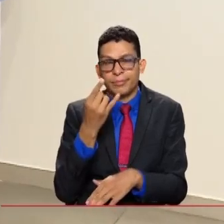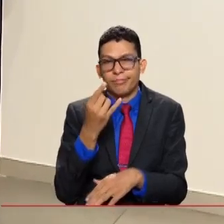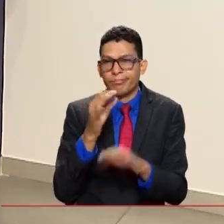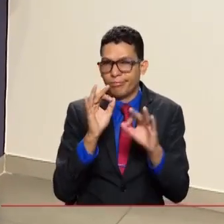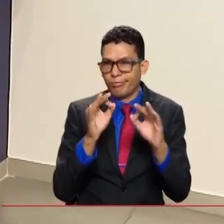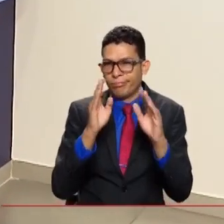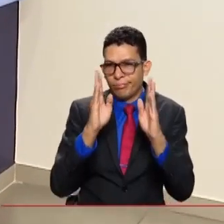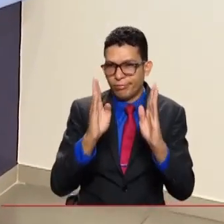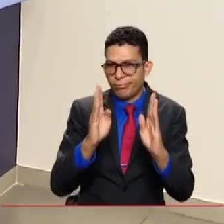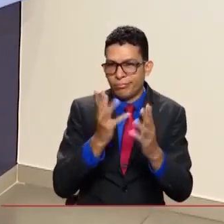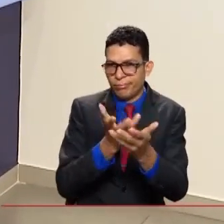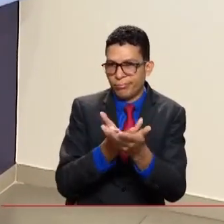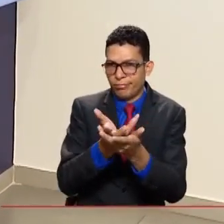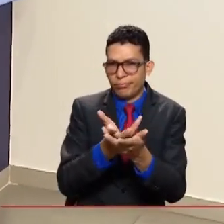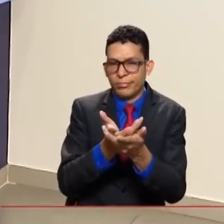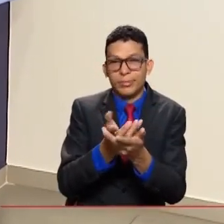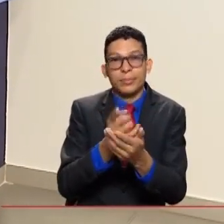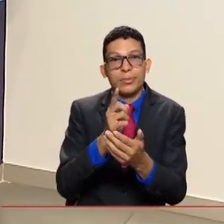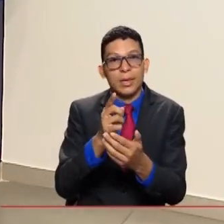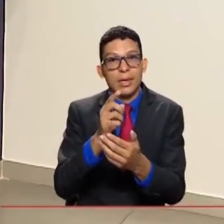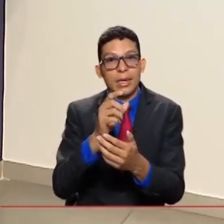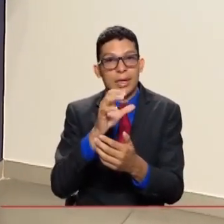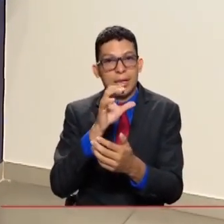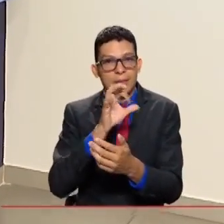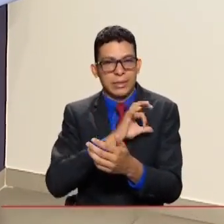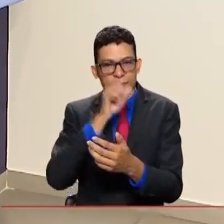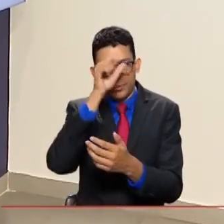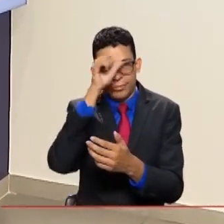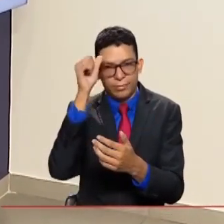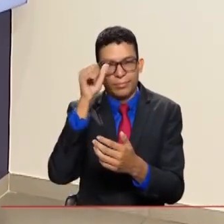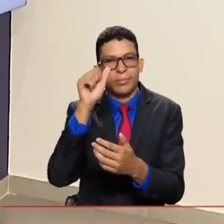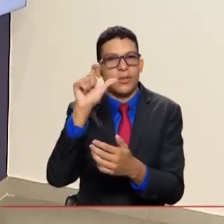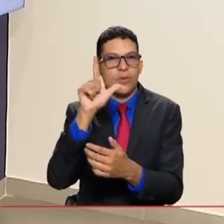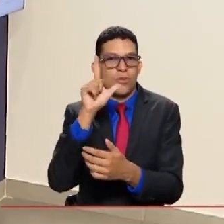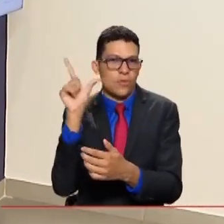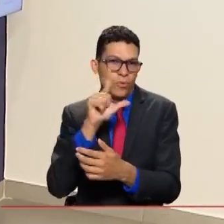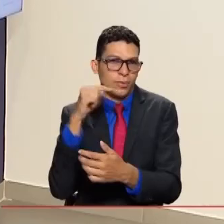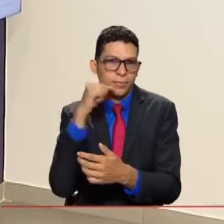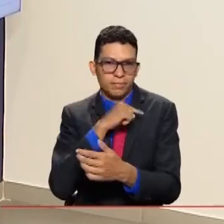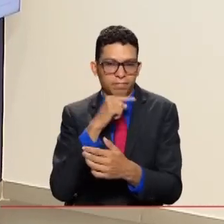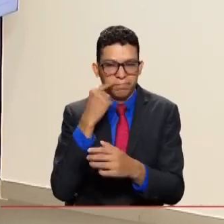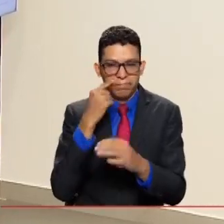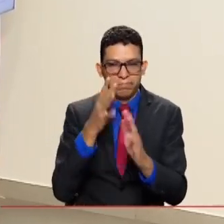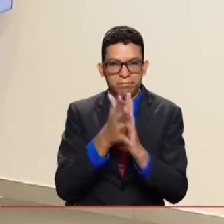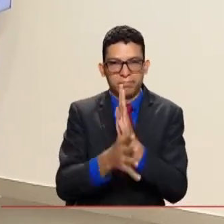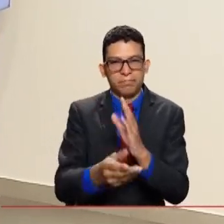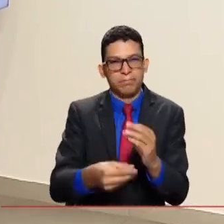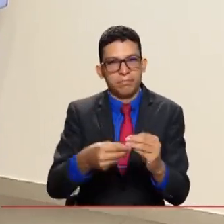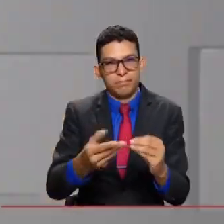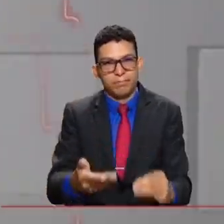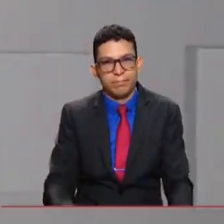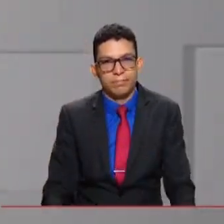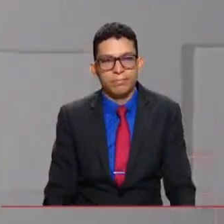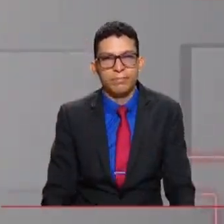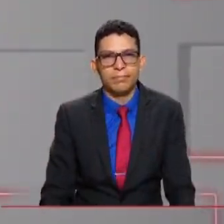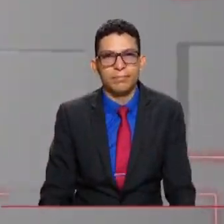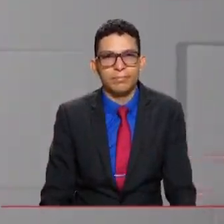Tener en cuenta algunas recomendaciones durante este fin de semana, mi compañera Angélica Trejos ha preparado el siguiente informe.